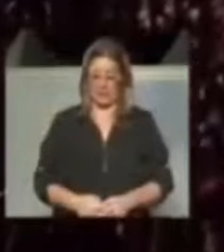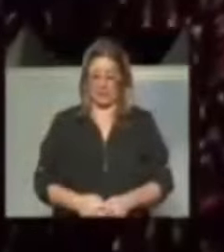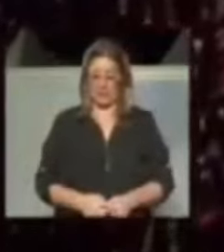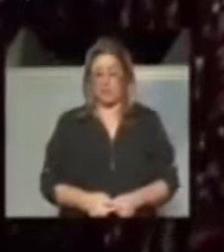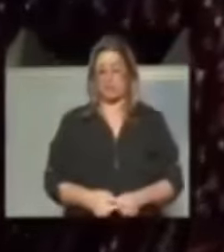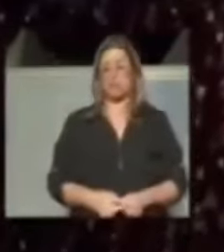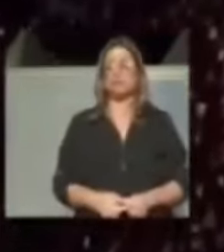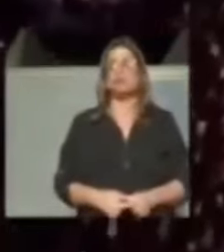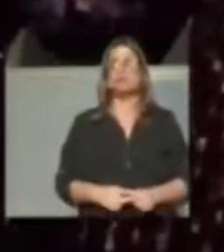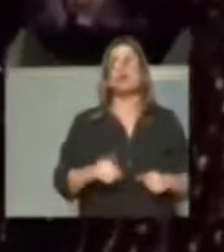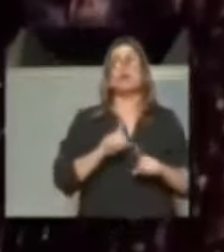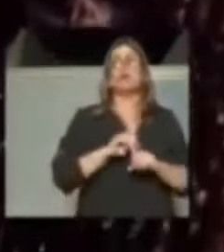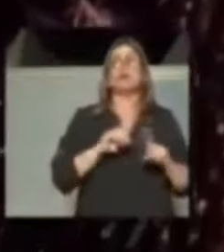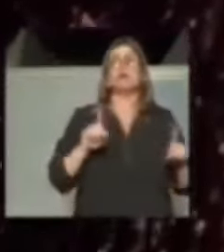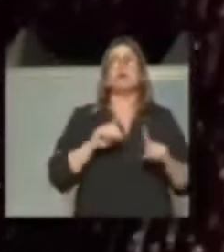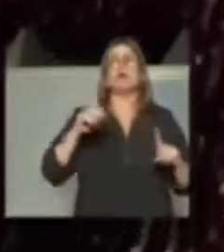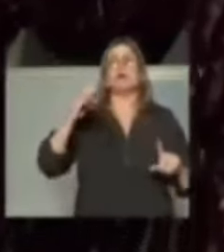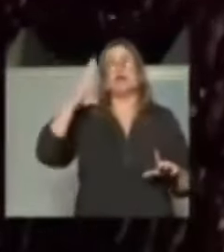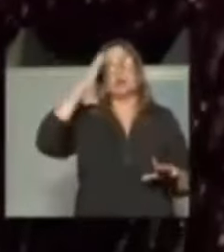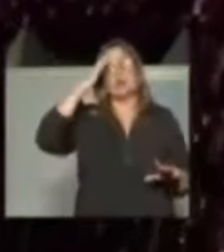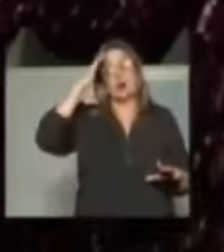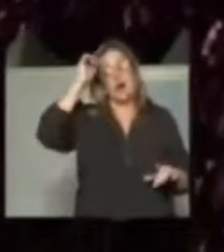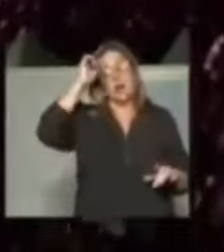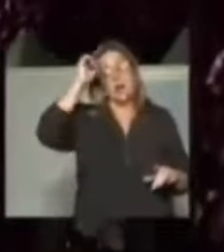Gener si som